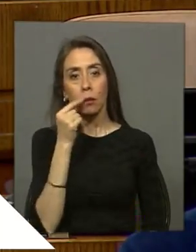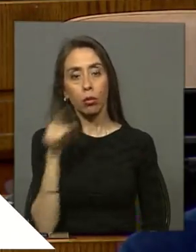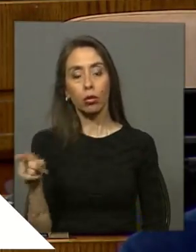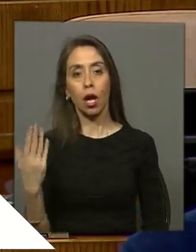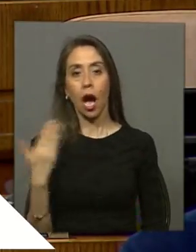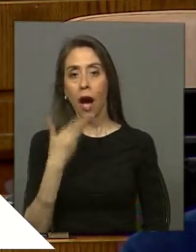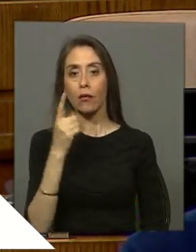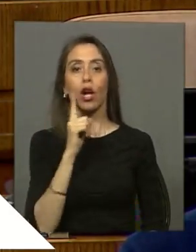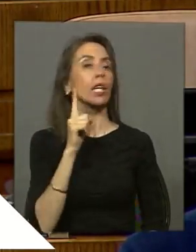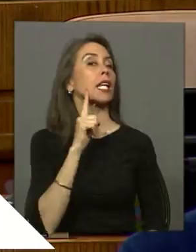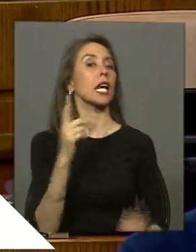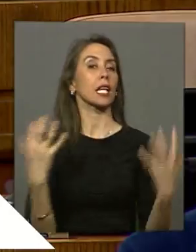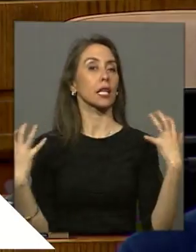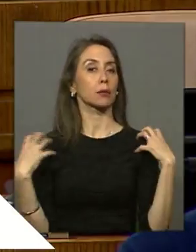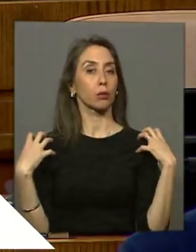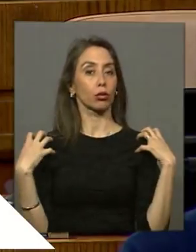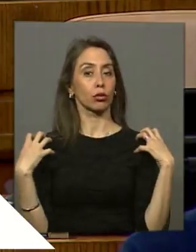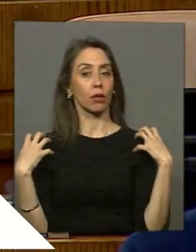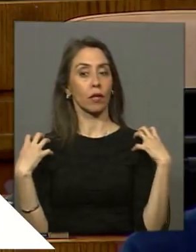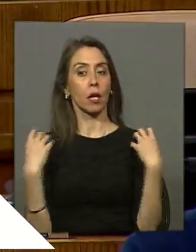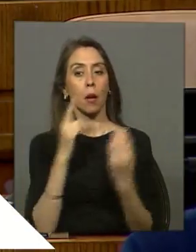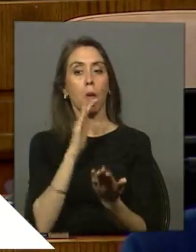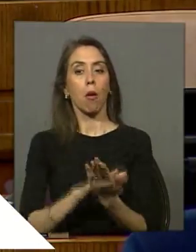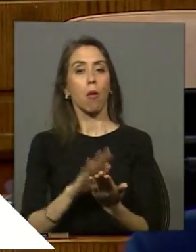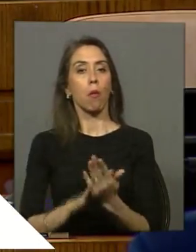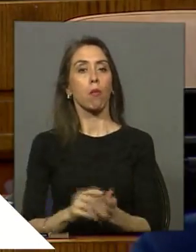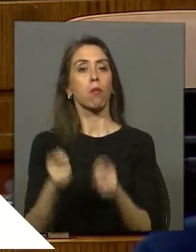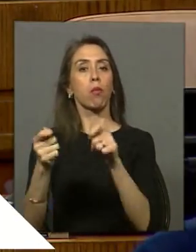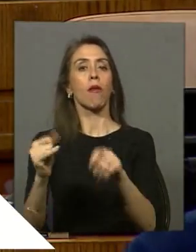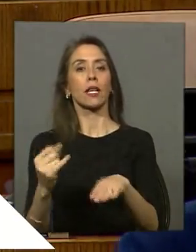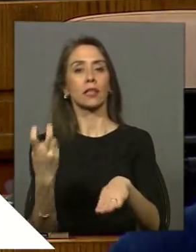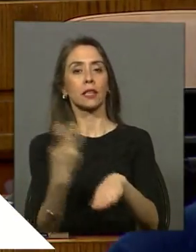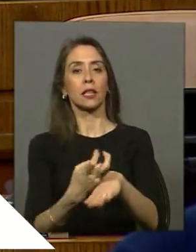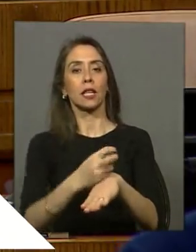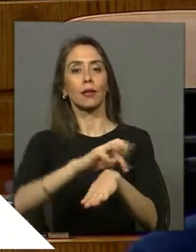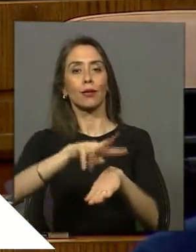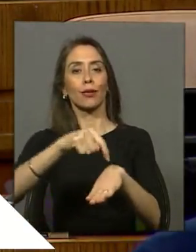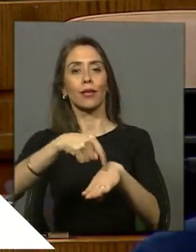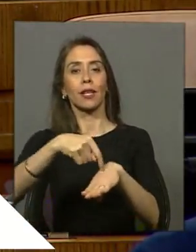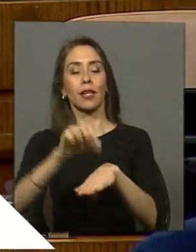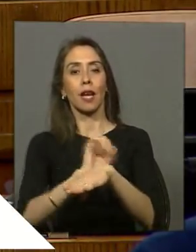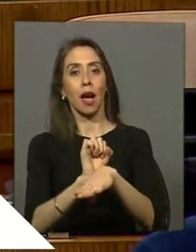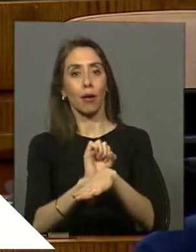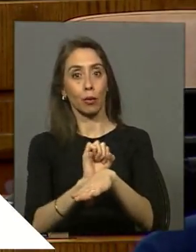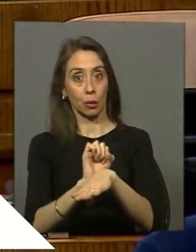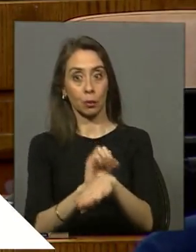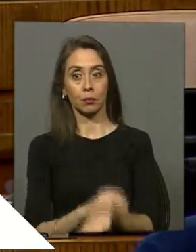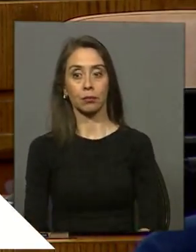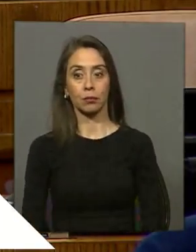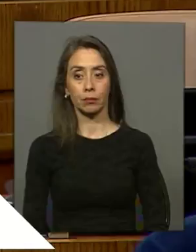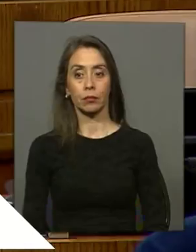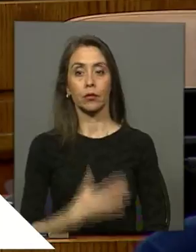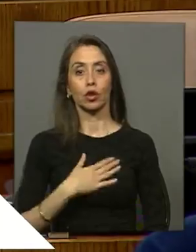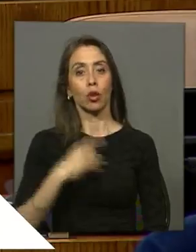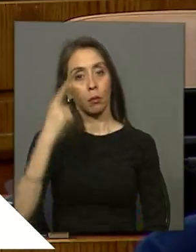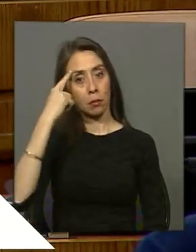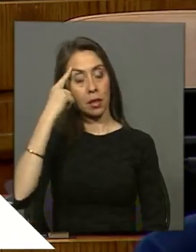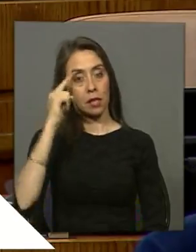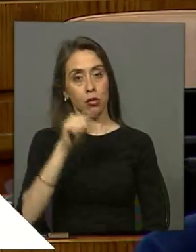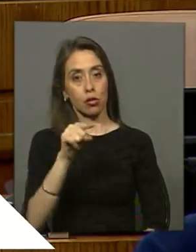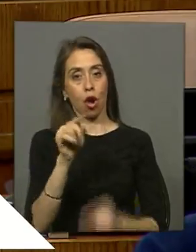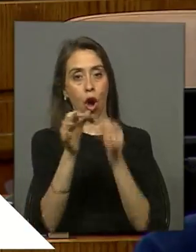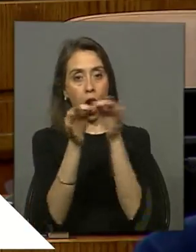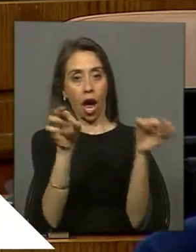a quién es el que tiene la responsabilidad de probar en el caso de un hurto porque es a mi juicio la reacción que ha